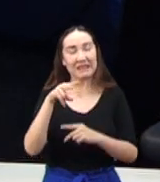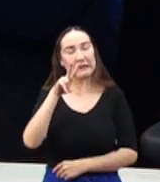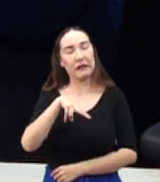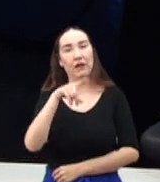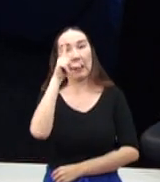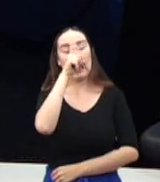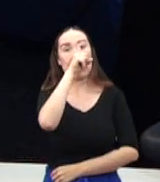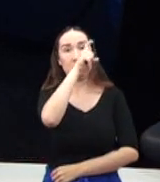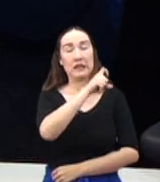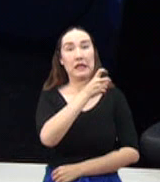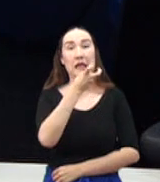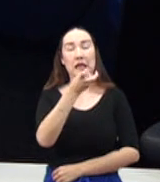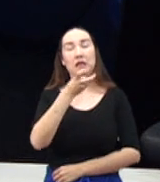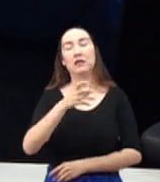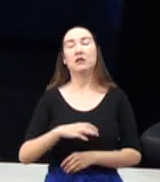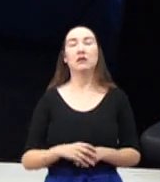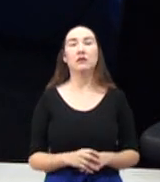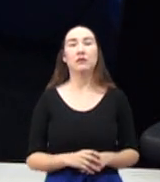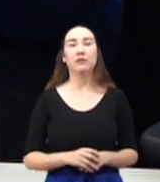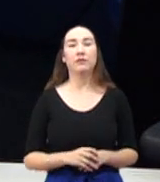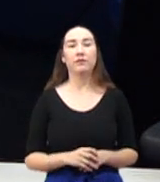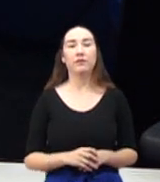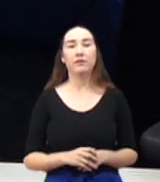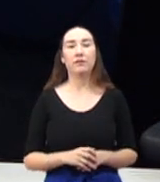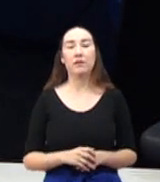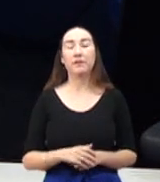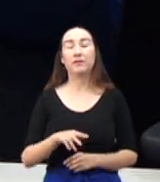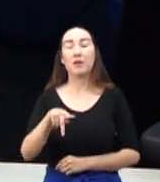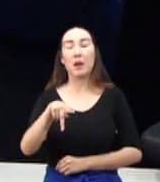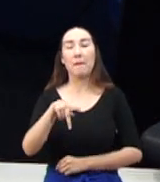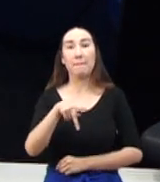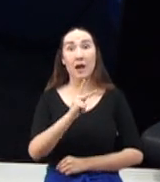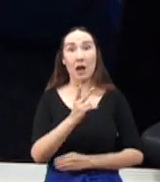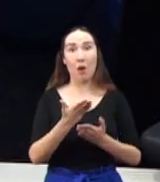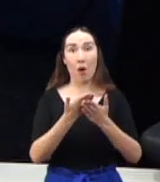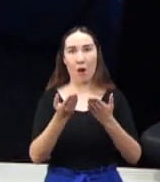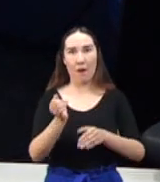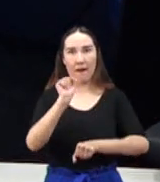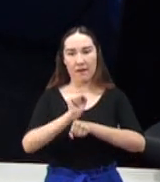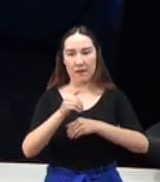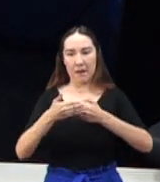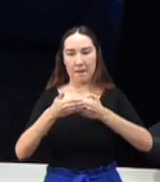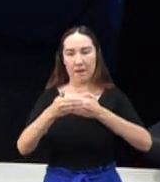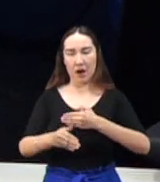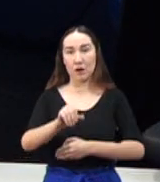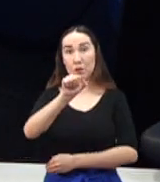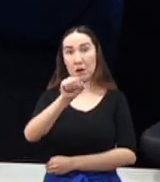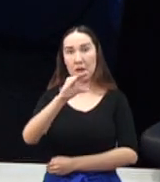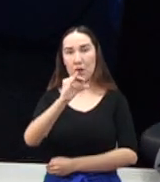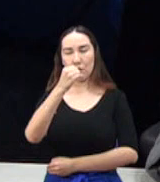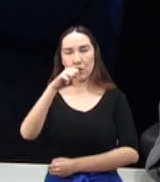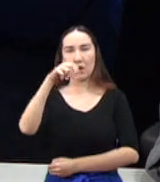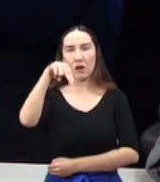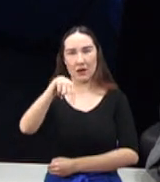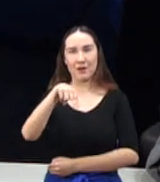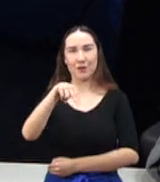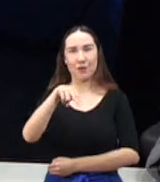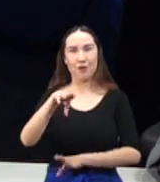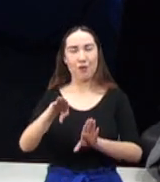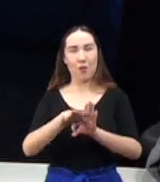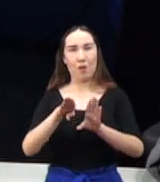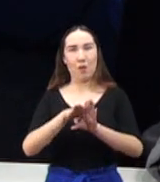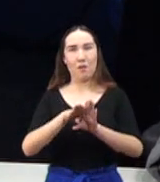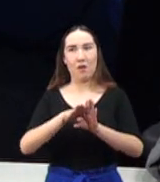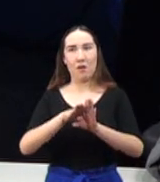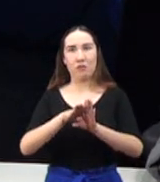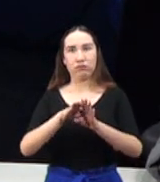procedió y se le dio entrada. Pero esta semana la Suprema Corte de Justicia de la Nación le da un revés a la